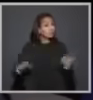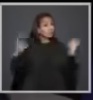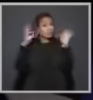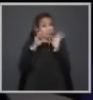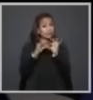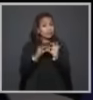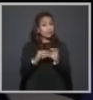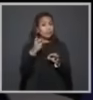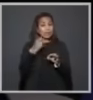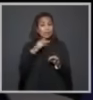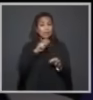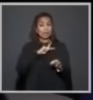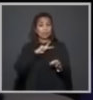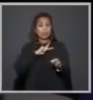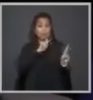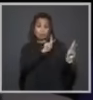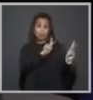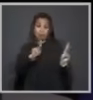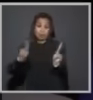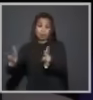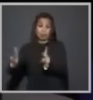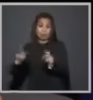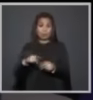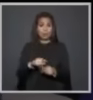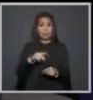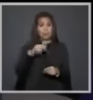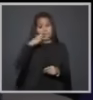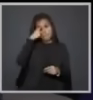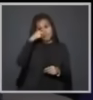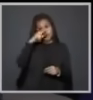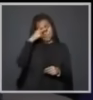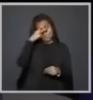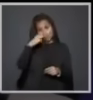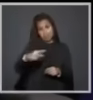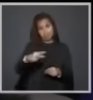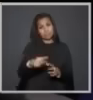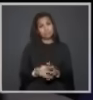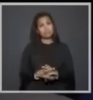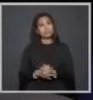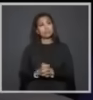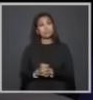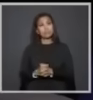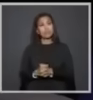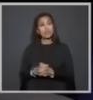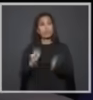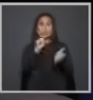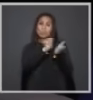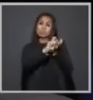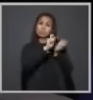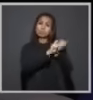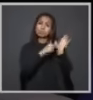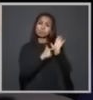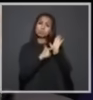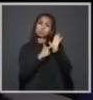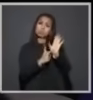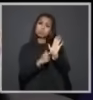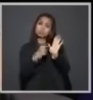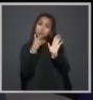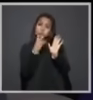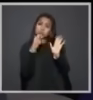es nuestro programa, es nuestra propuesta. Está por escrito lo que les